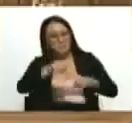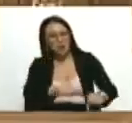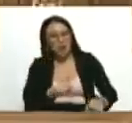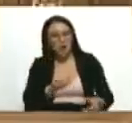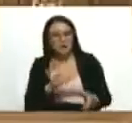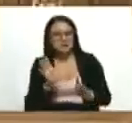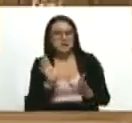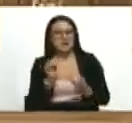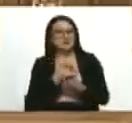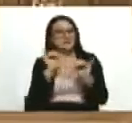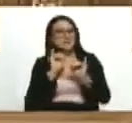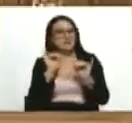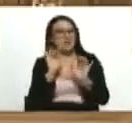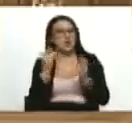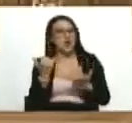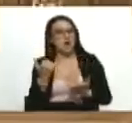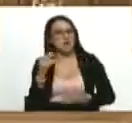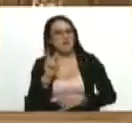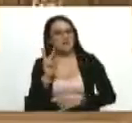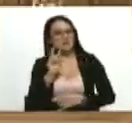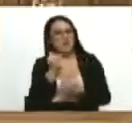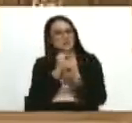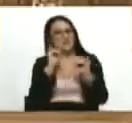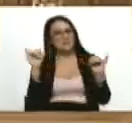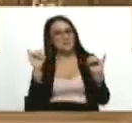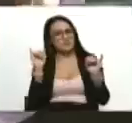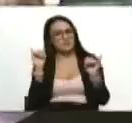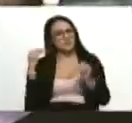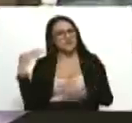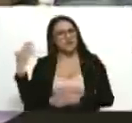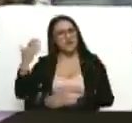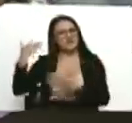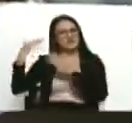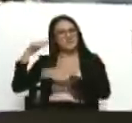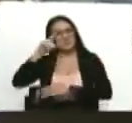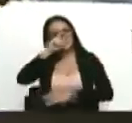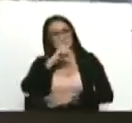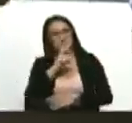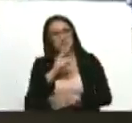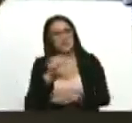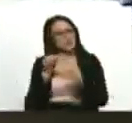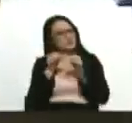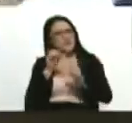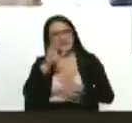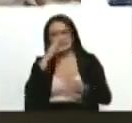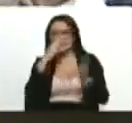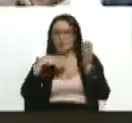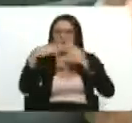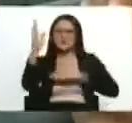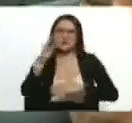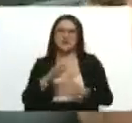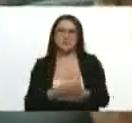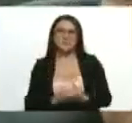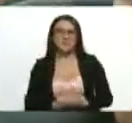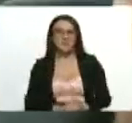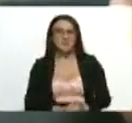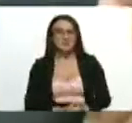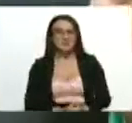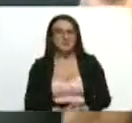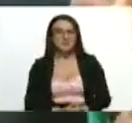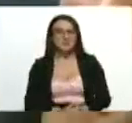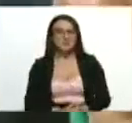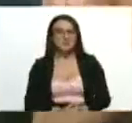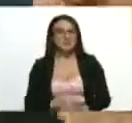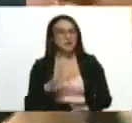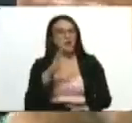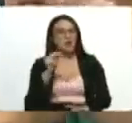país independiente y soberano de hace muchos años y seguirá siéndolo por los siglos de los siglos. No